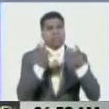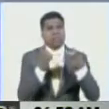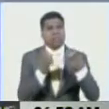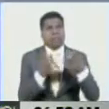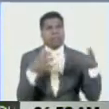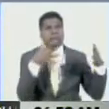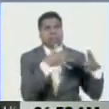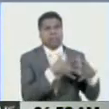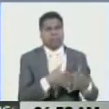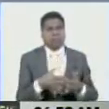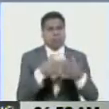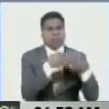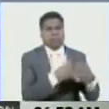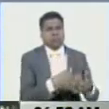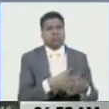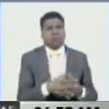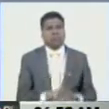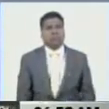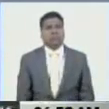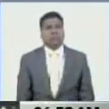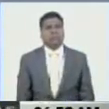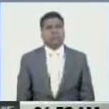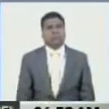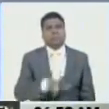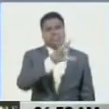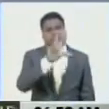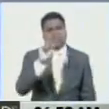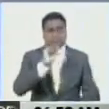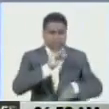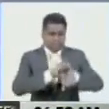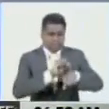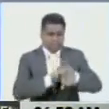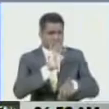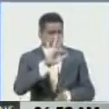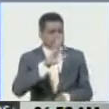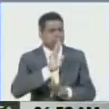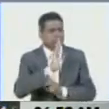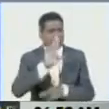antiimperialismo. Una 30 segundos. Una revolución